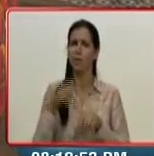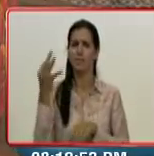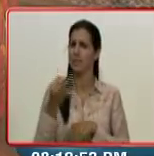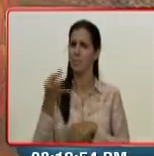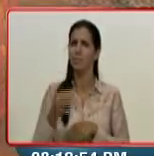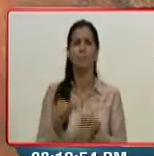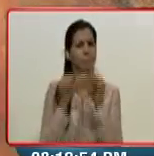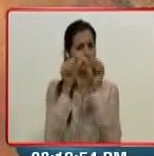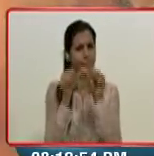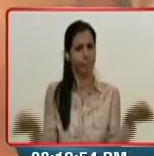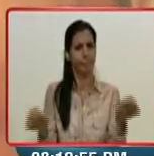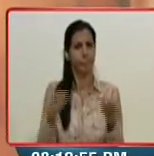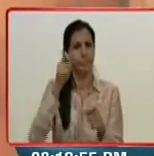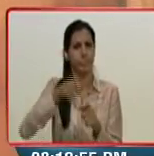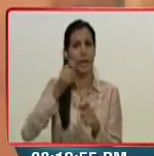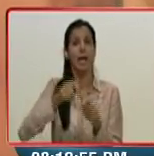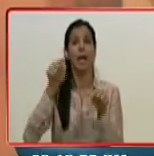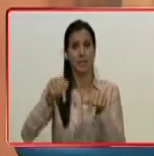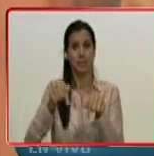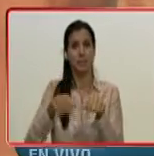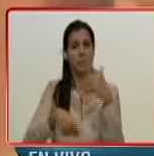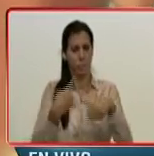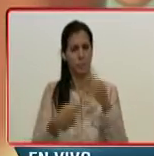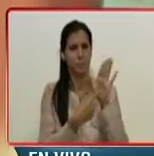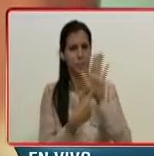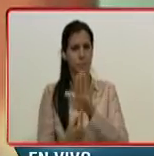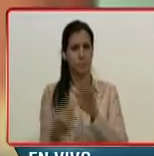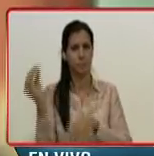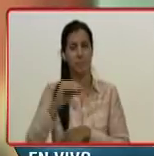mantener aquí para llevarle todas las incidencias y